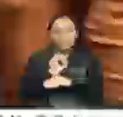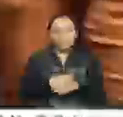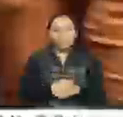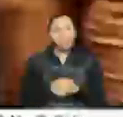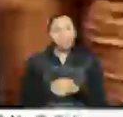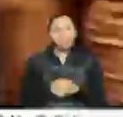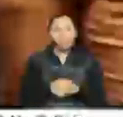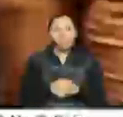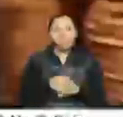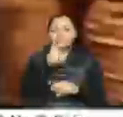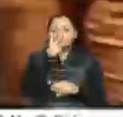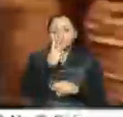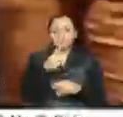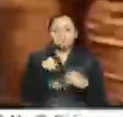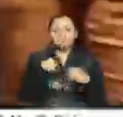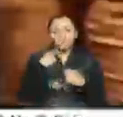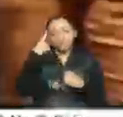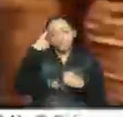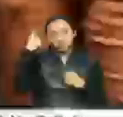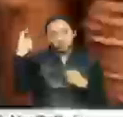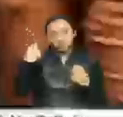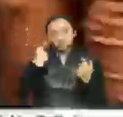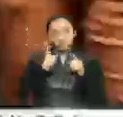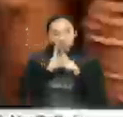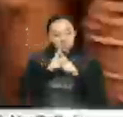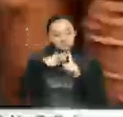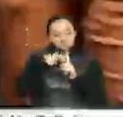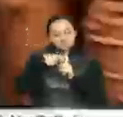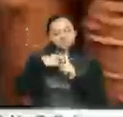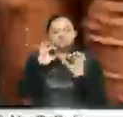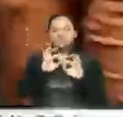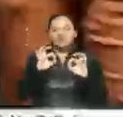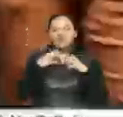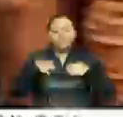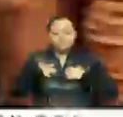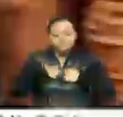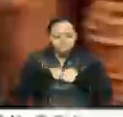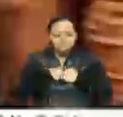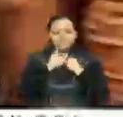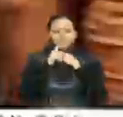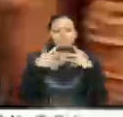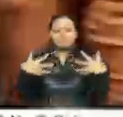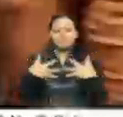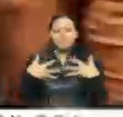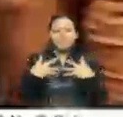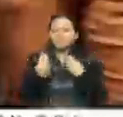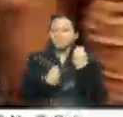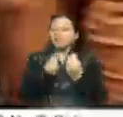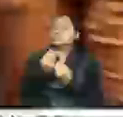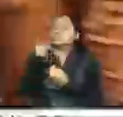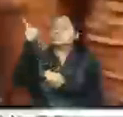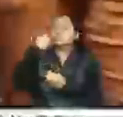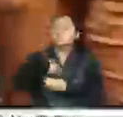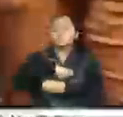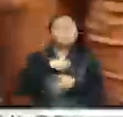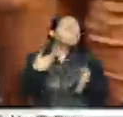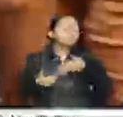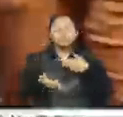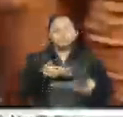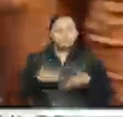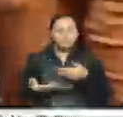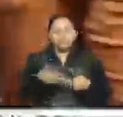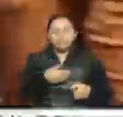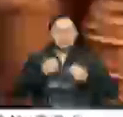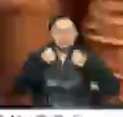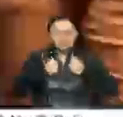la desesperanza que nubló la razón, escondió el miedo a lo desconocido y camufló